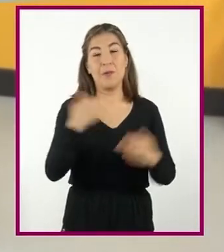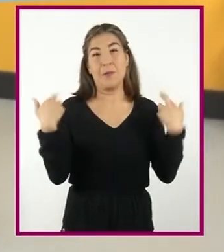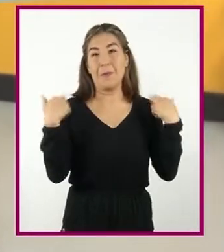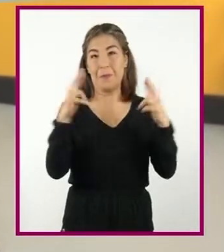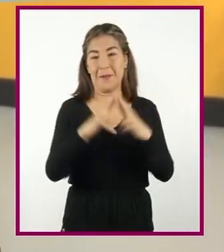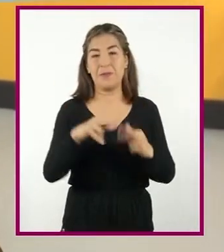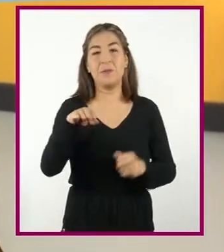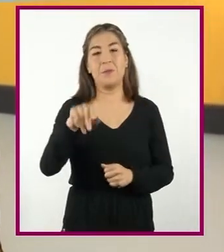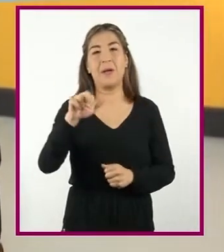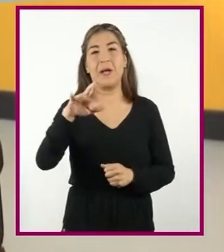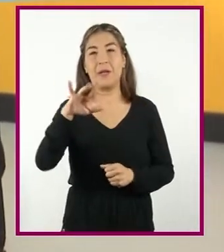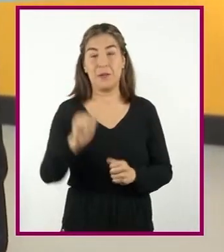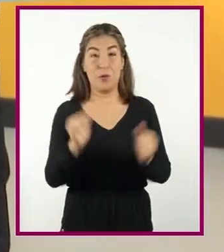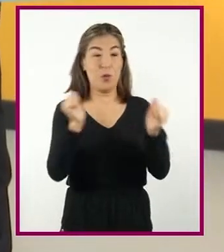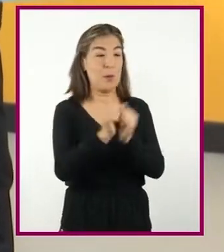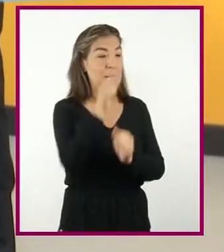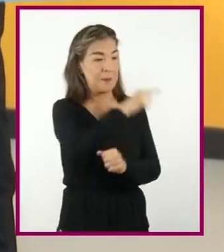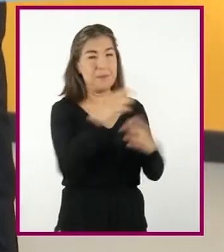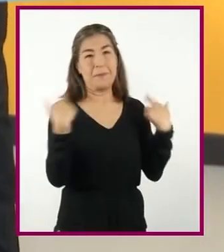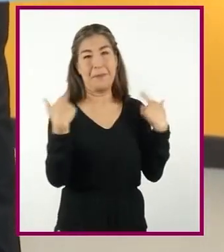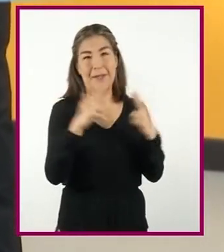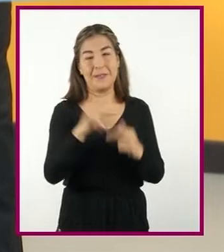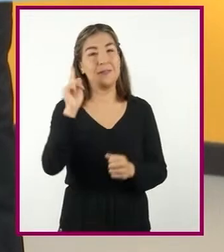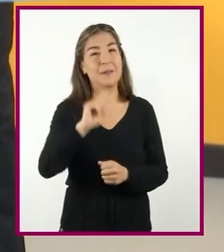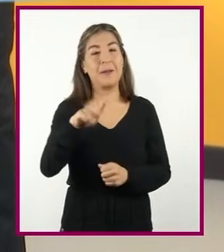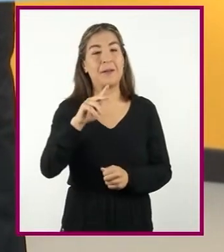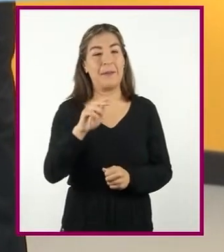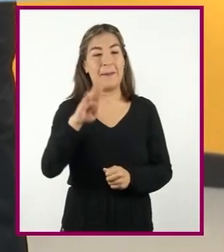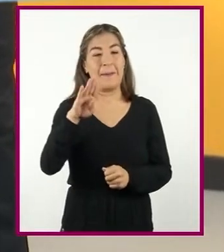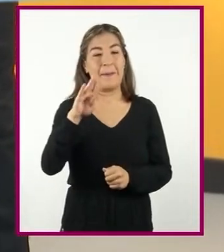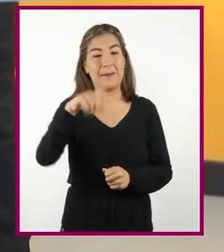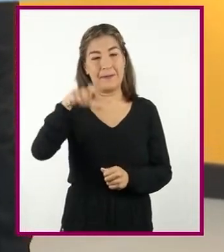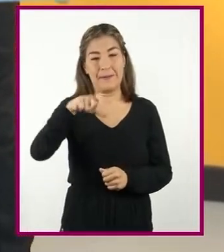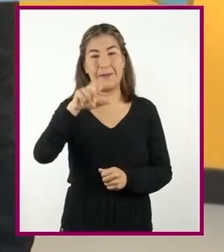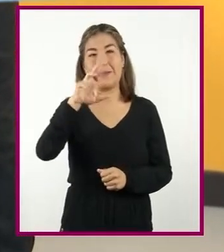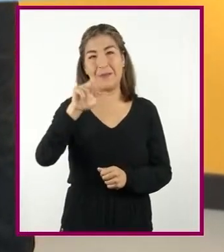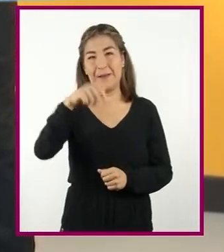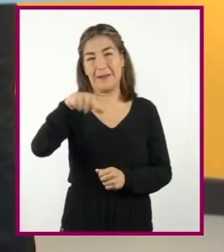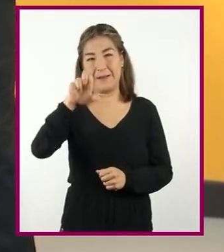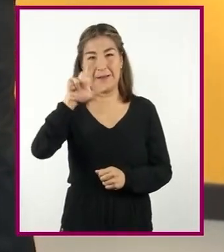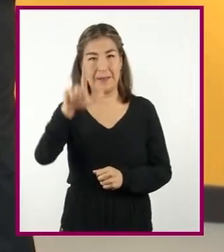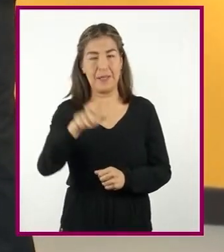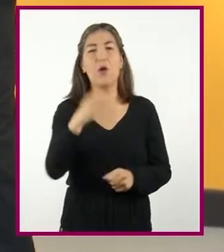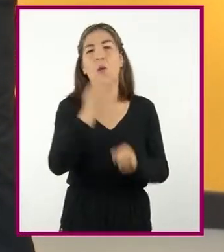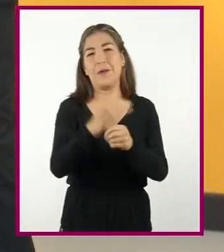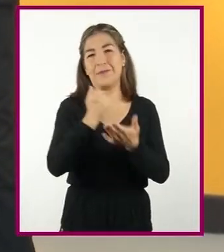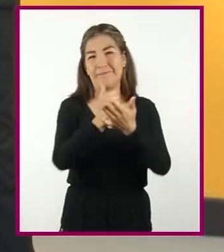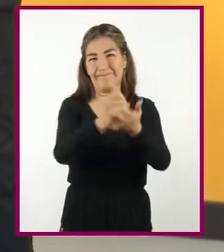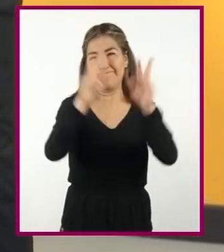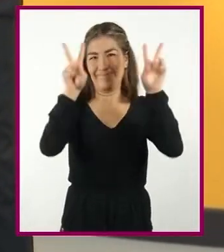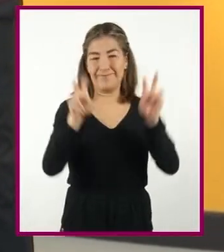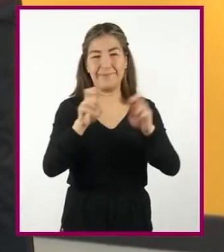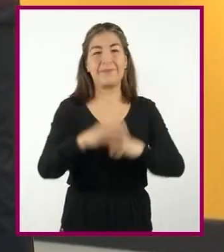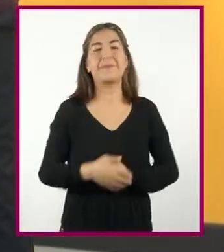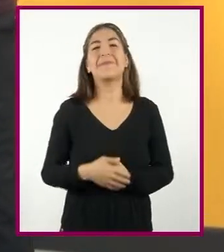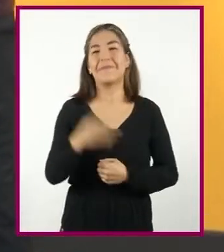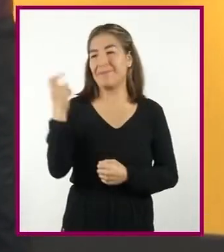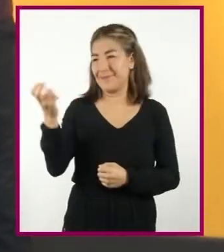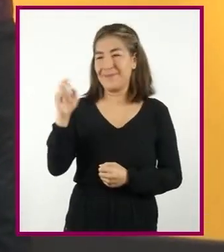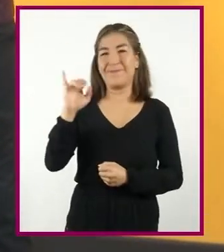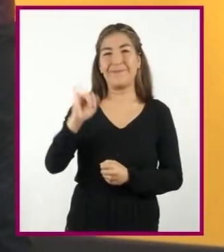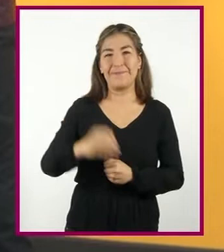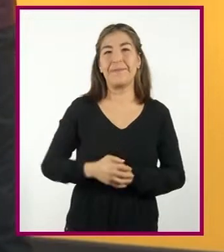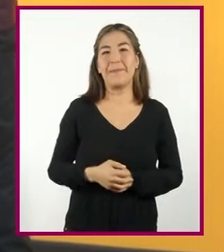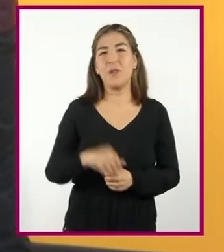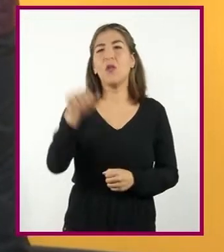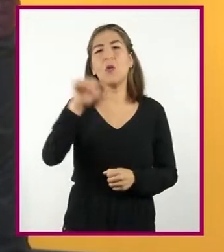Hernández y junto con la maestra Raquel Bernabé Ramos les ayudaremos a estudiar este tema. Así es, maestro Mario.